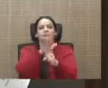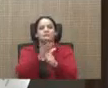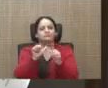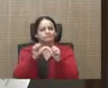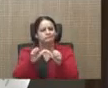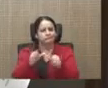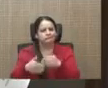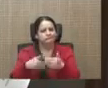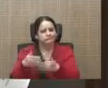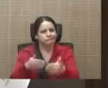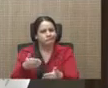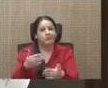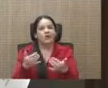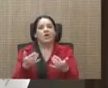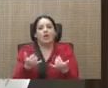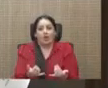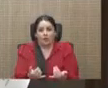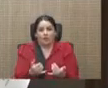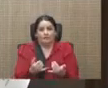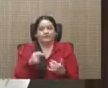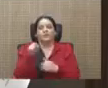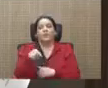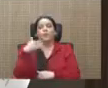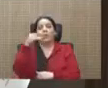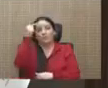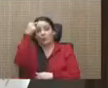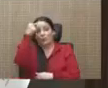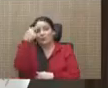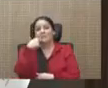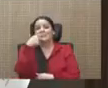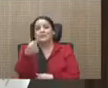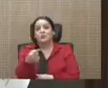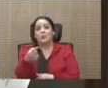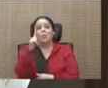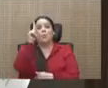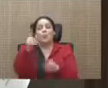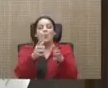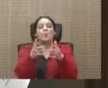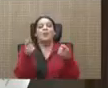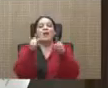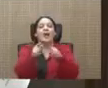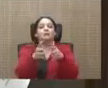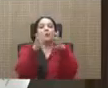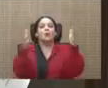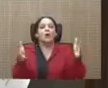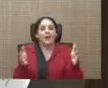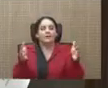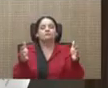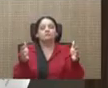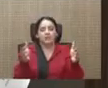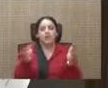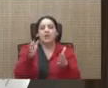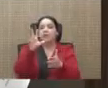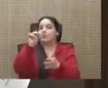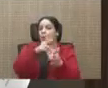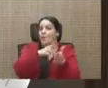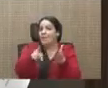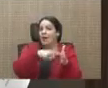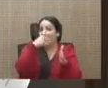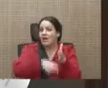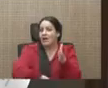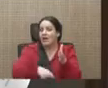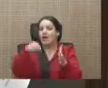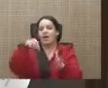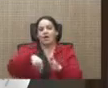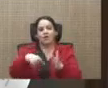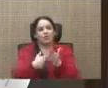empujando. En este sentido, cuando el gobierno anunció un presunto caso de mega evasión, en Nueva República lo aplaudimos, independientemente de